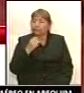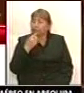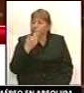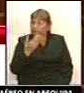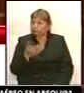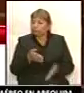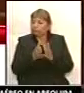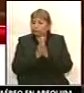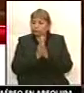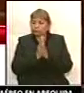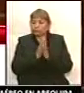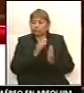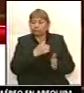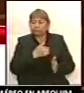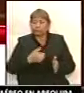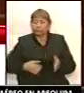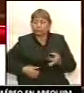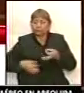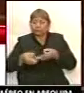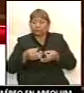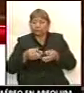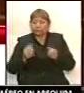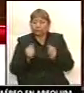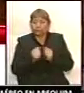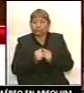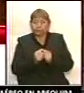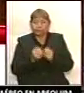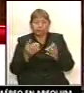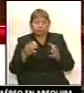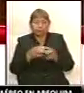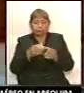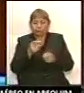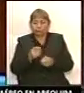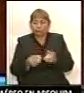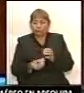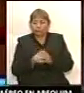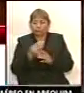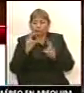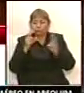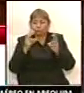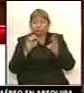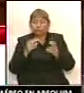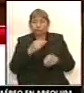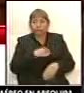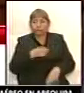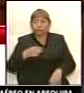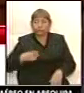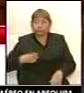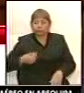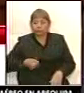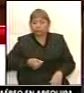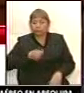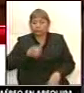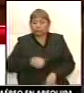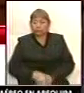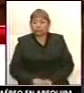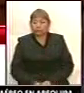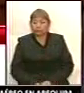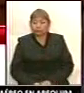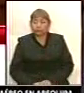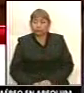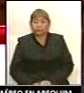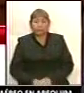pedirle al presidente de Economía que pudiera coordinar con el presidente de la Comisión Agraria sobre el tema de los miembros del directorio de Agrobanco. En la